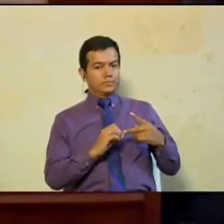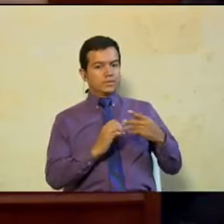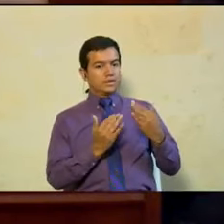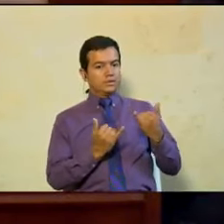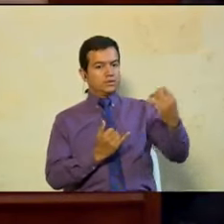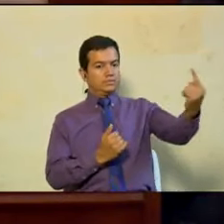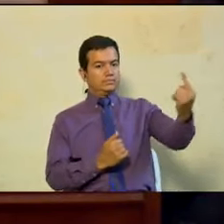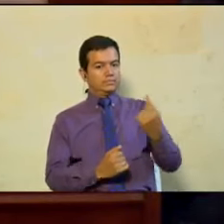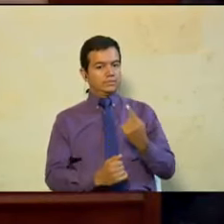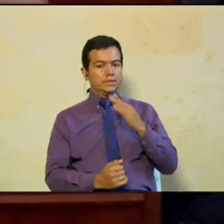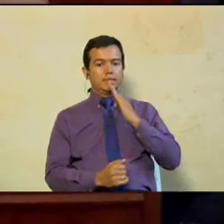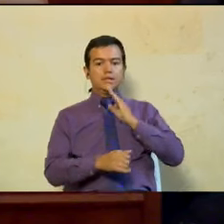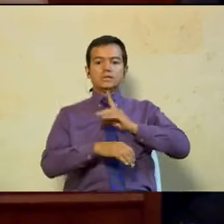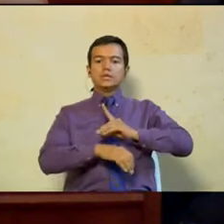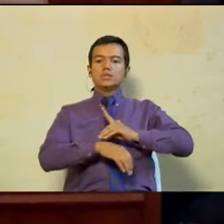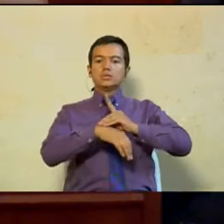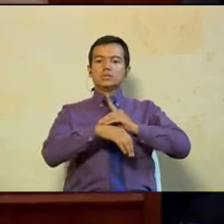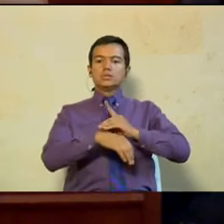el